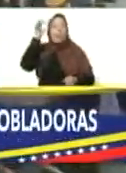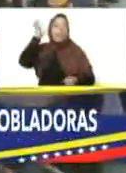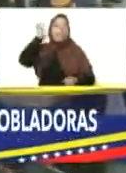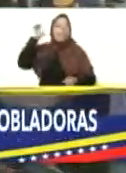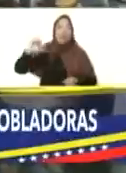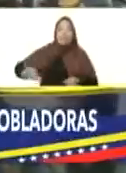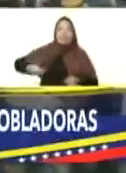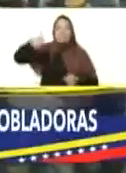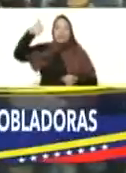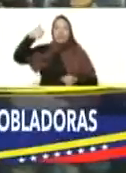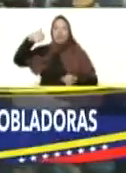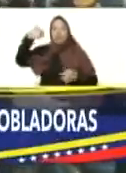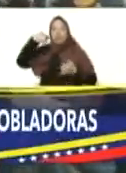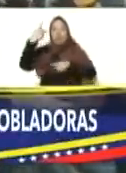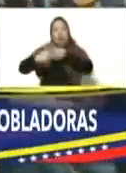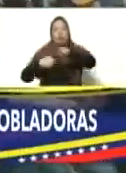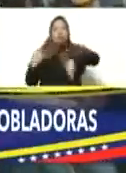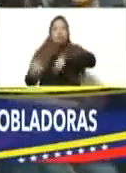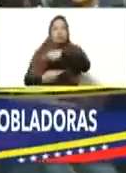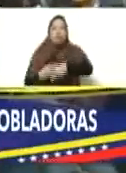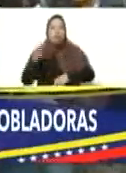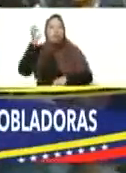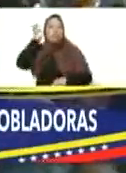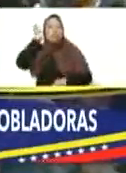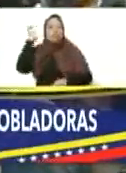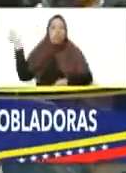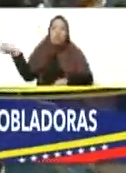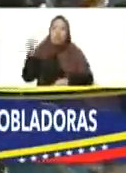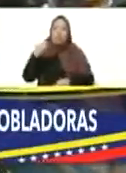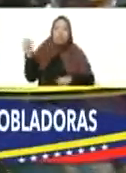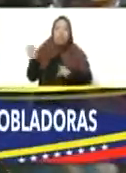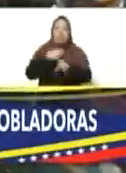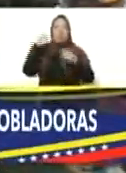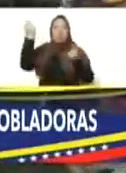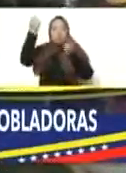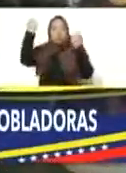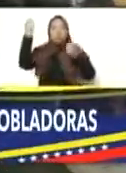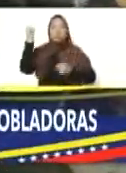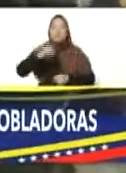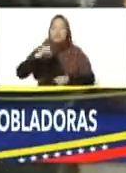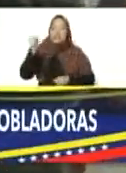mujeres que hombres porque en la revolución las mujeres mandamos ciertos